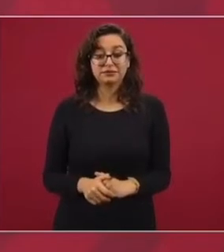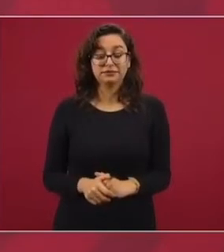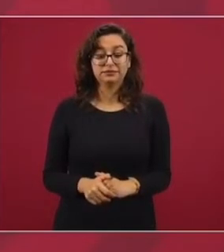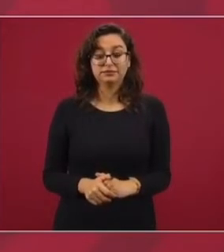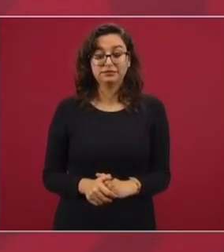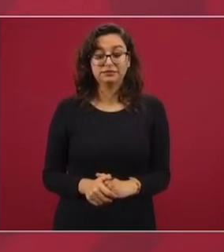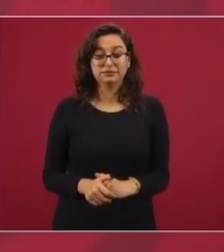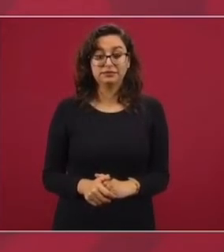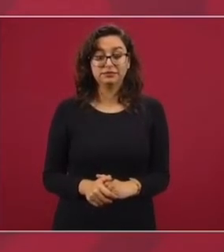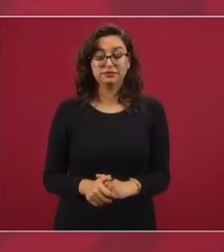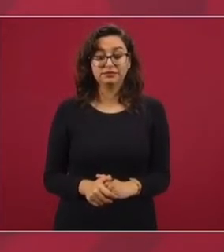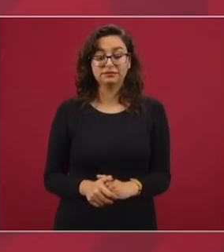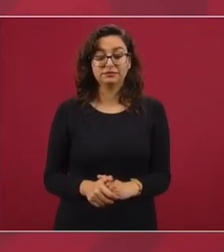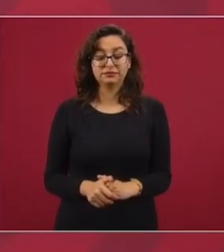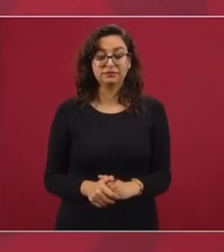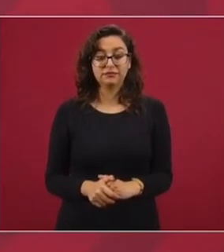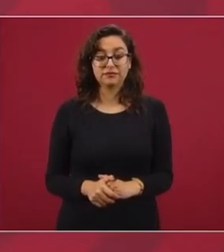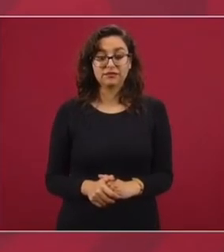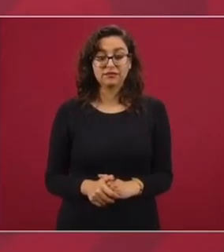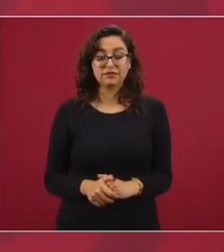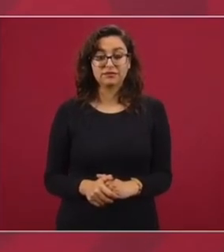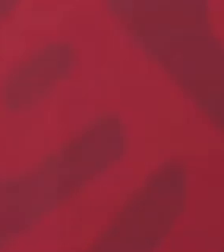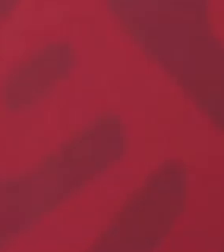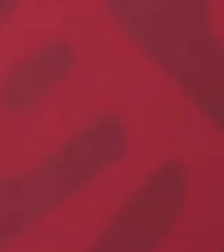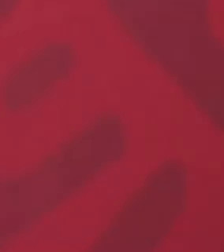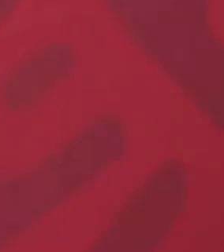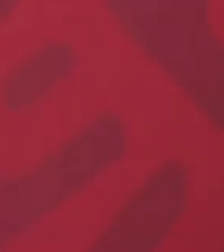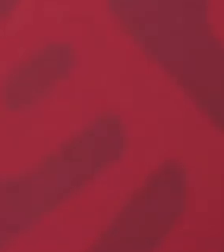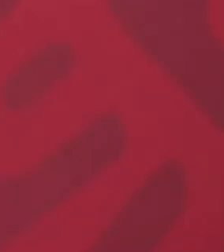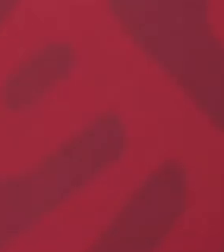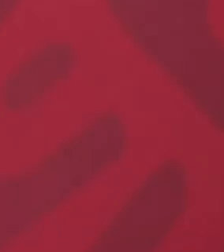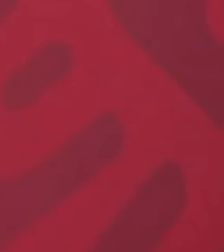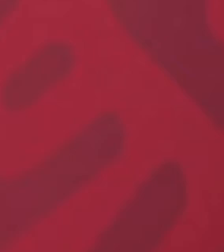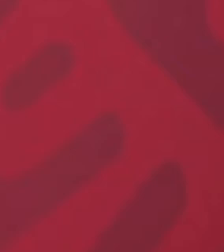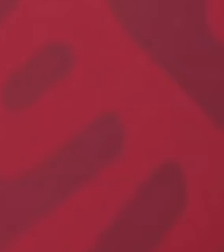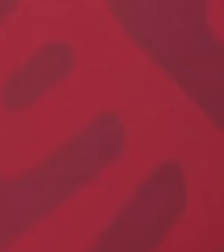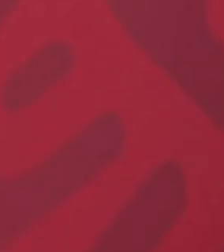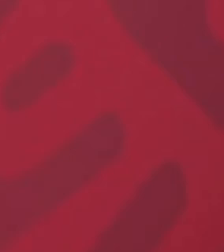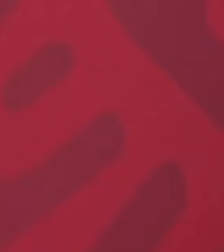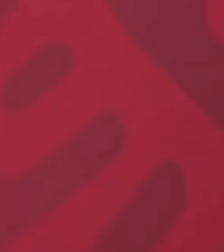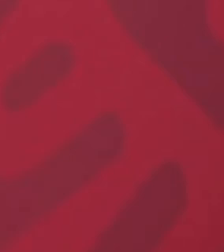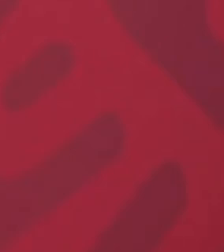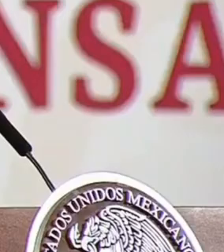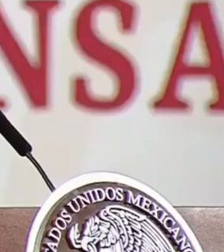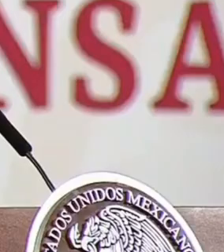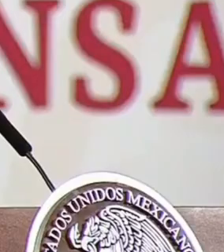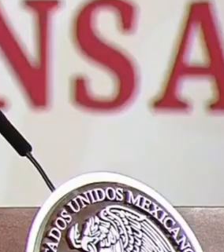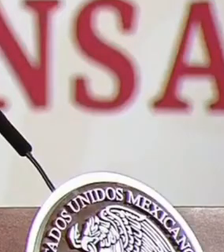Lo que pueda decir el general, en estos procesos